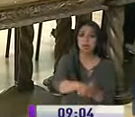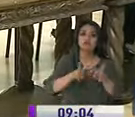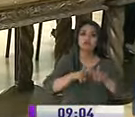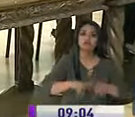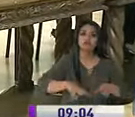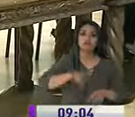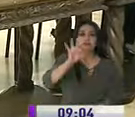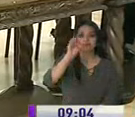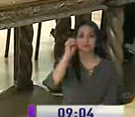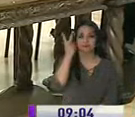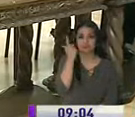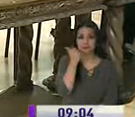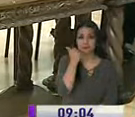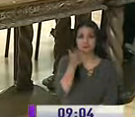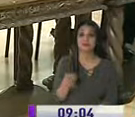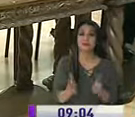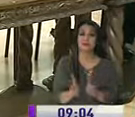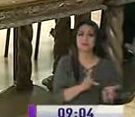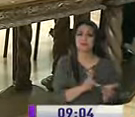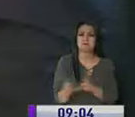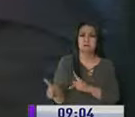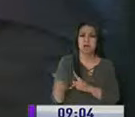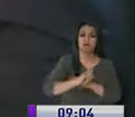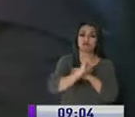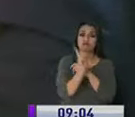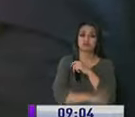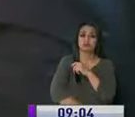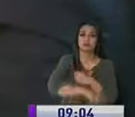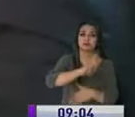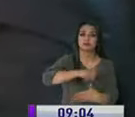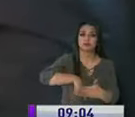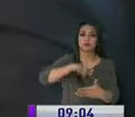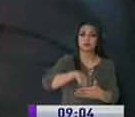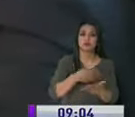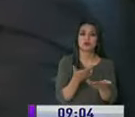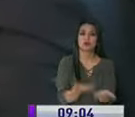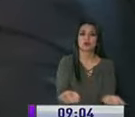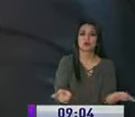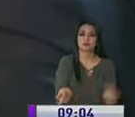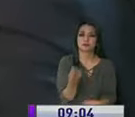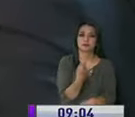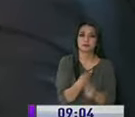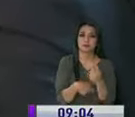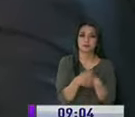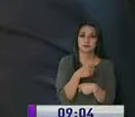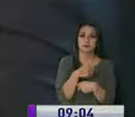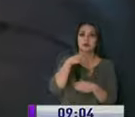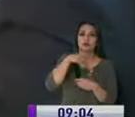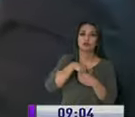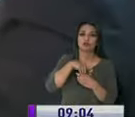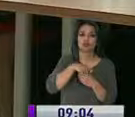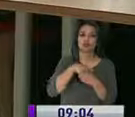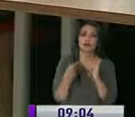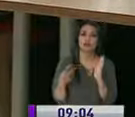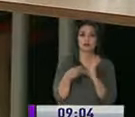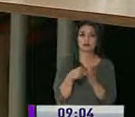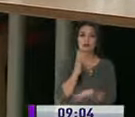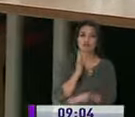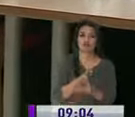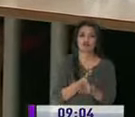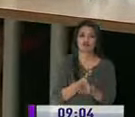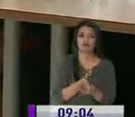90 días. Además, como medida cautelar, se dispuso prohibición de enajenar bienes inmuebles e inmovilización de fondos y activos. La